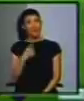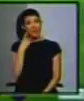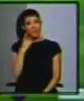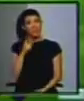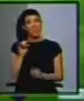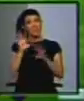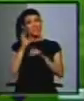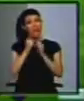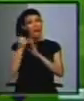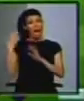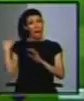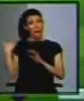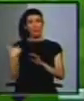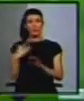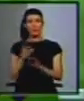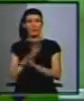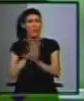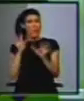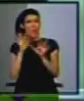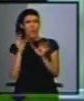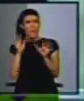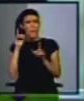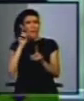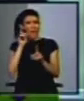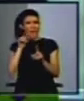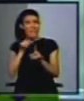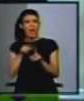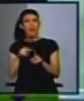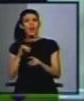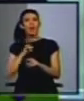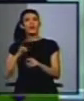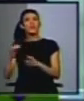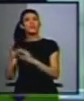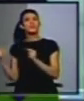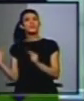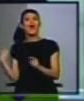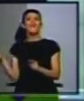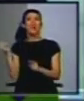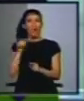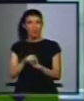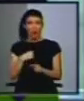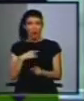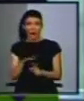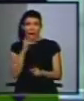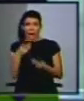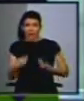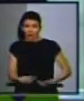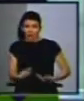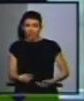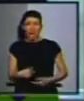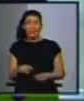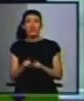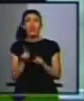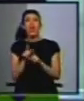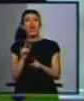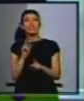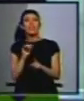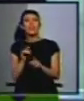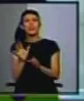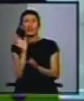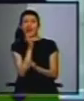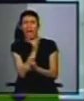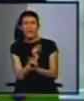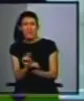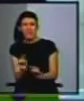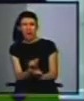Fíjense que hace 10 años fueron furor y volvieron. Encontrar uno equivale a ganarse la lotería hoy. Casi, ¿eh? Sí. Miles de niños pidieron